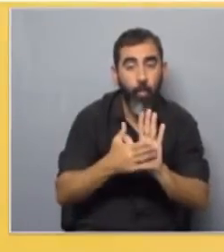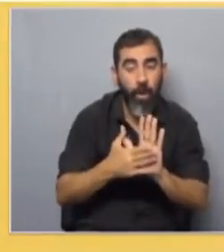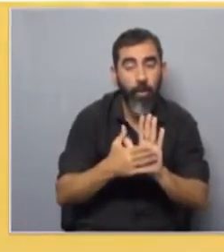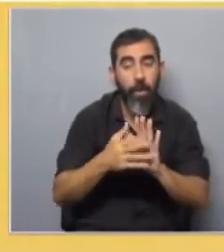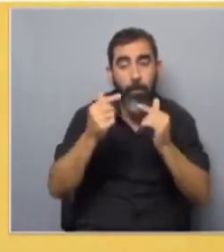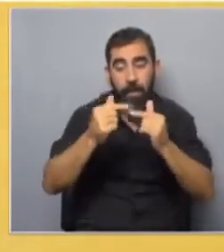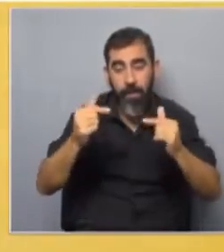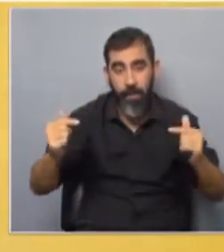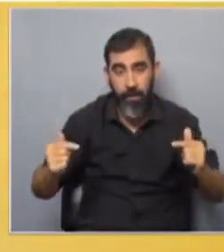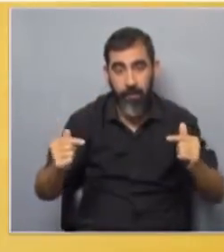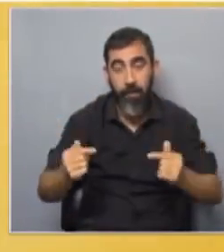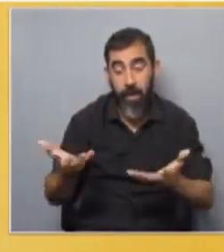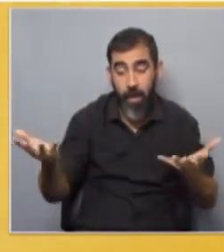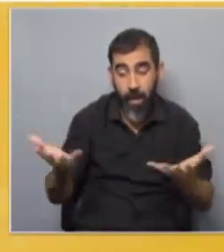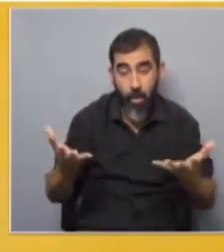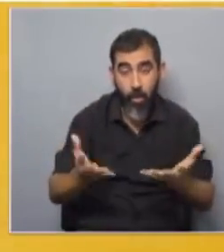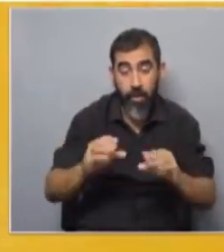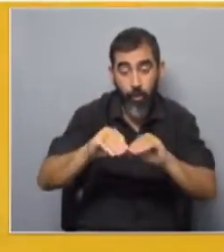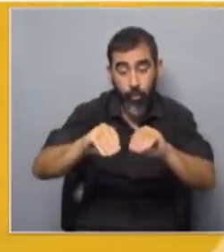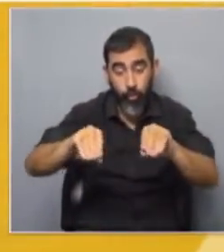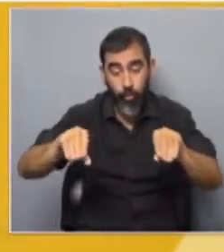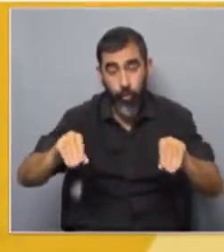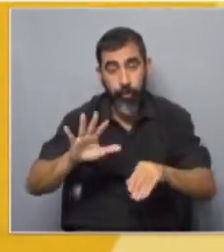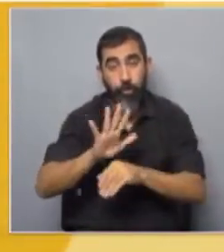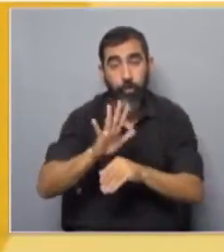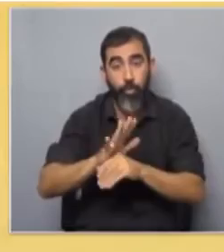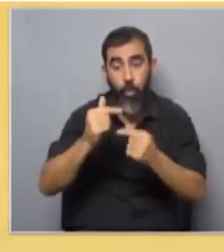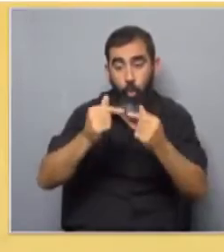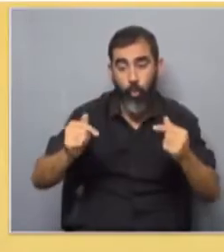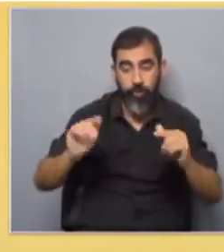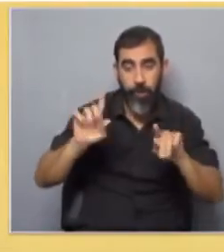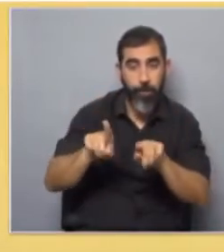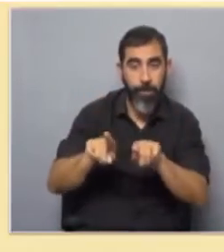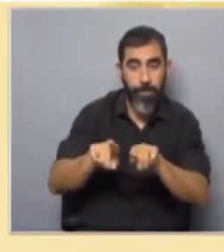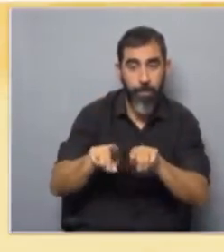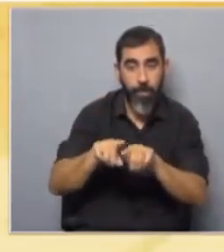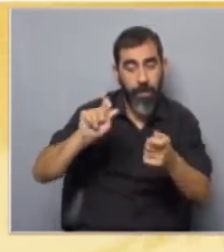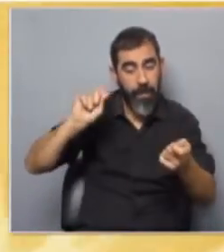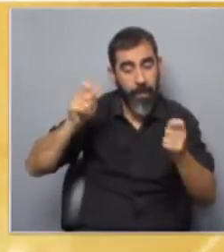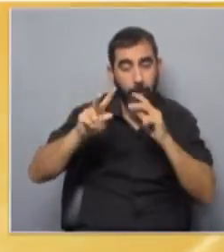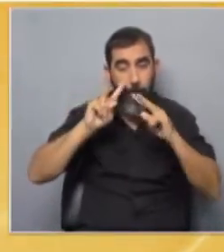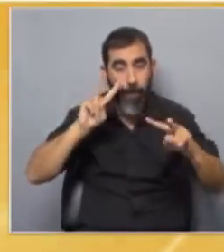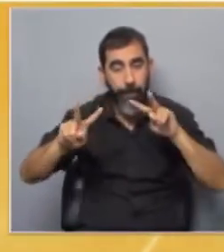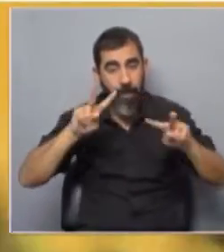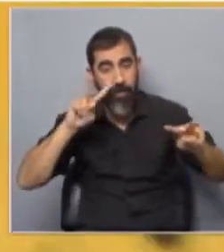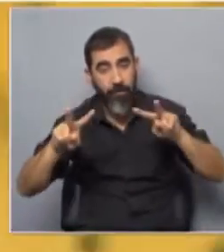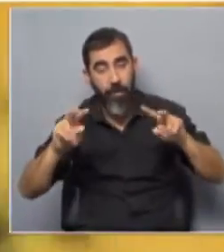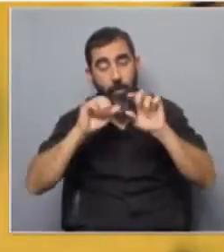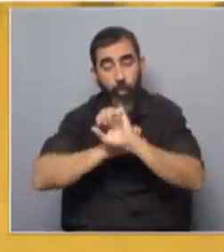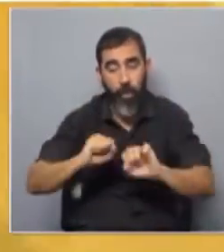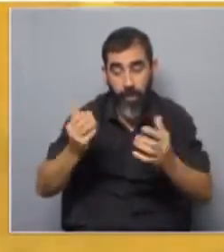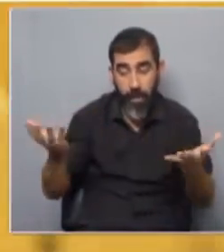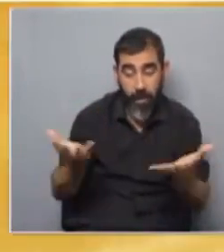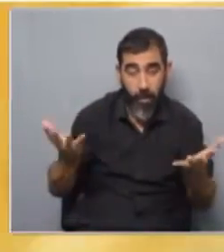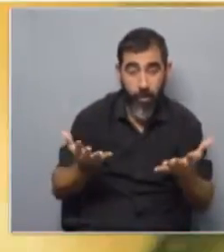los materiales. Hoy estamos viendo al suelo en sí mismo como un artefacto. Y ese cambio de perspectiva es lo que nos permite